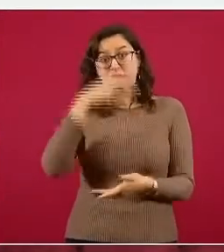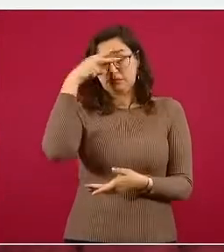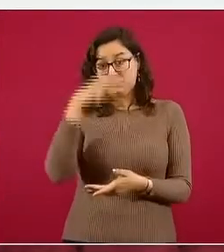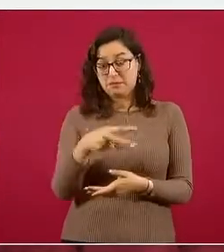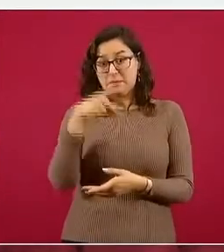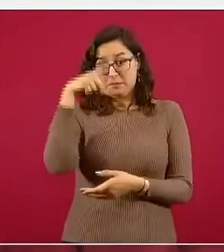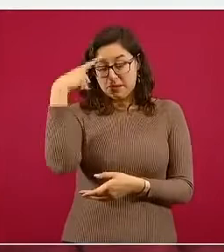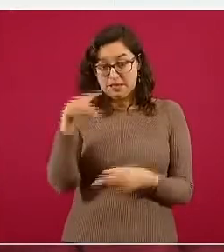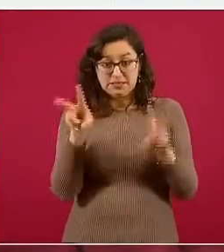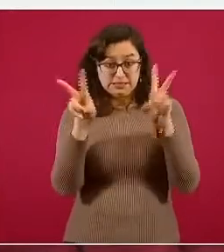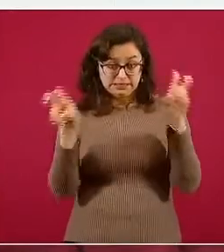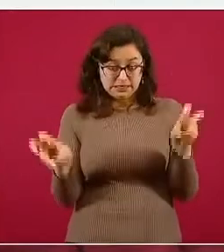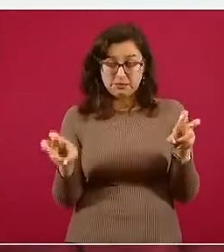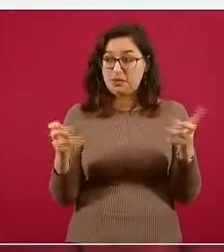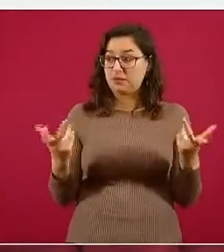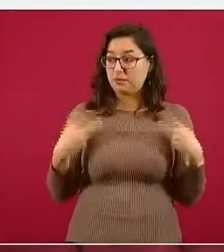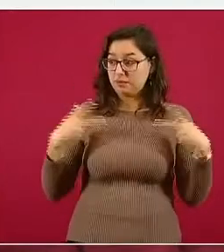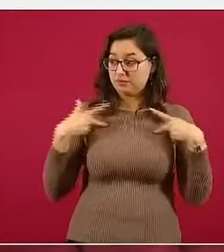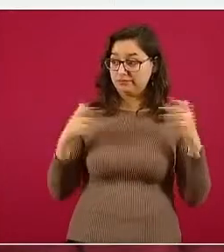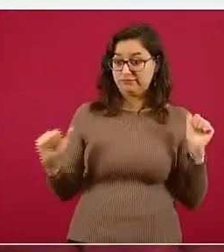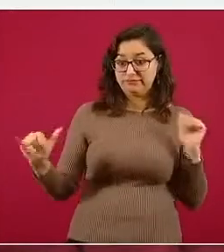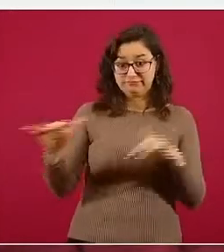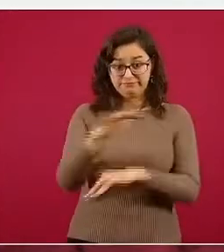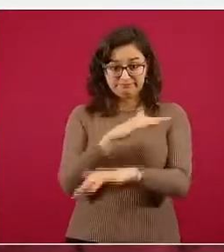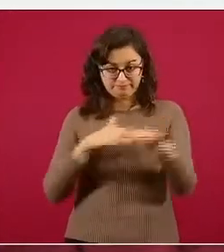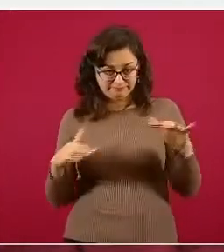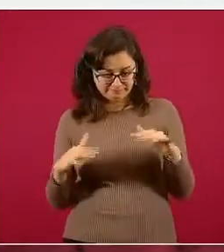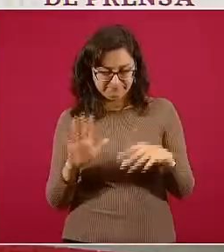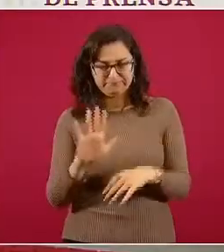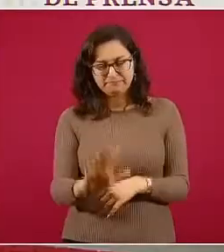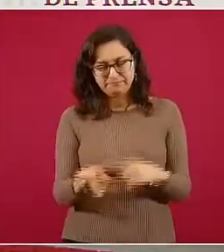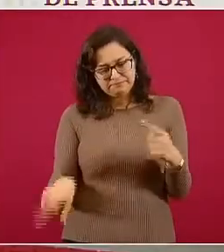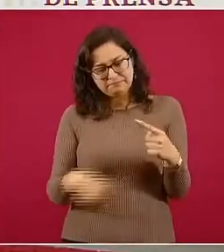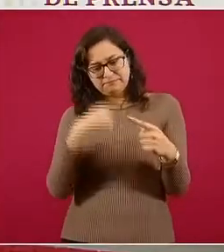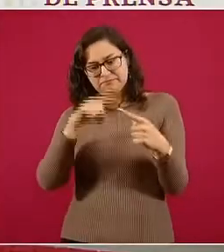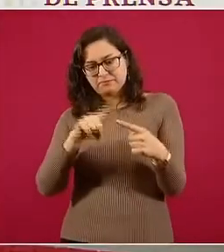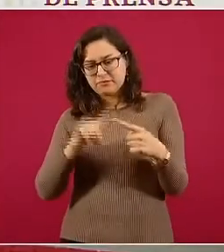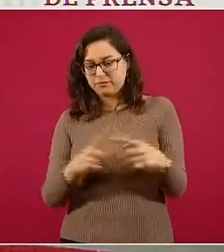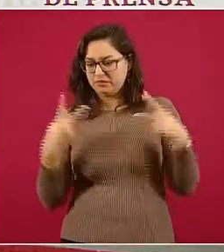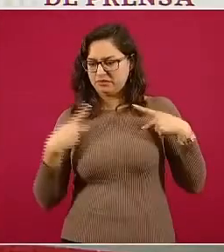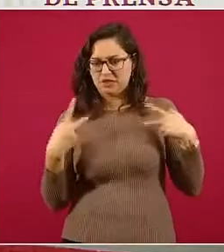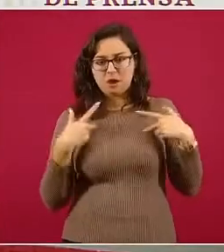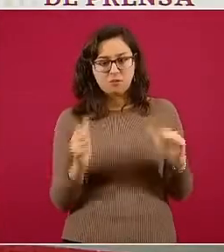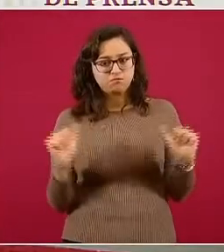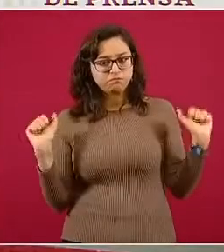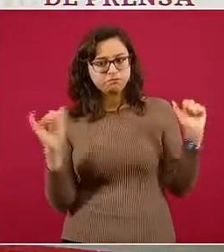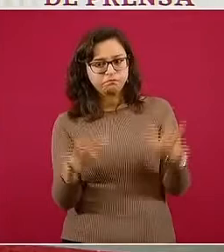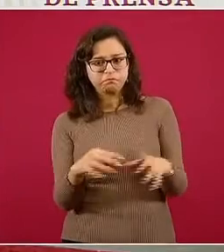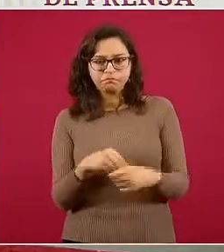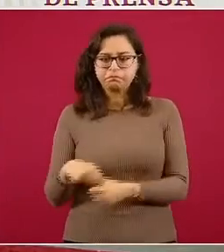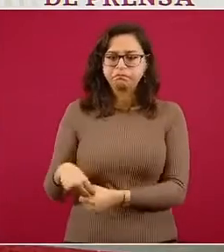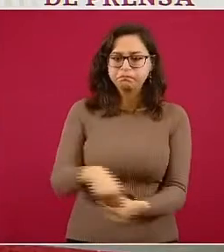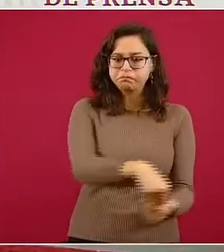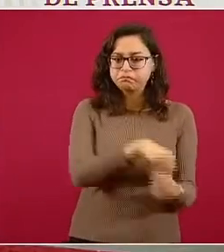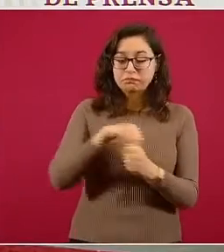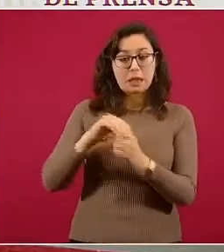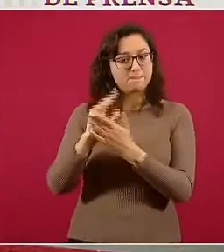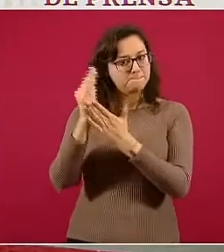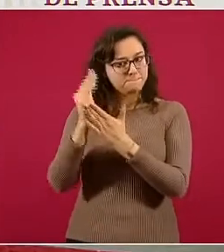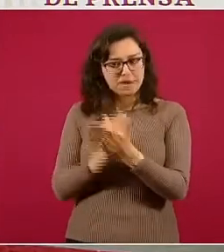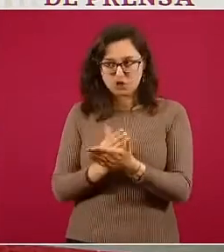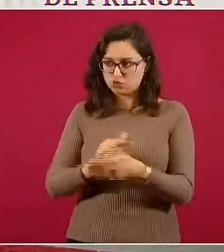movilidad. La primera tiene que ver con reducir aglomeraciones en transporte público y la segunda tiene que ver con